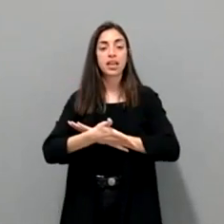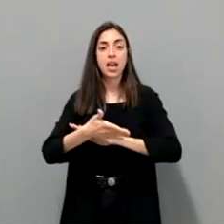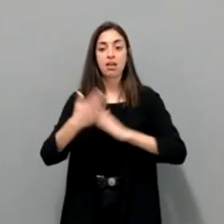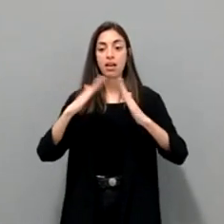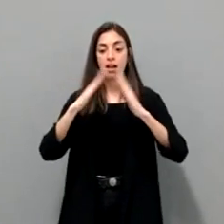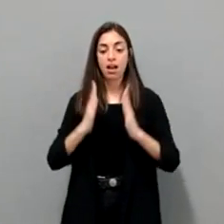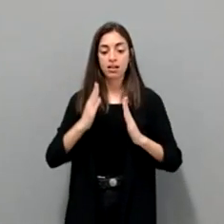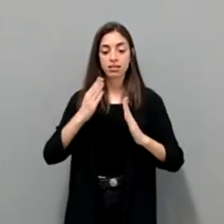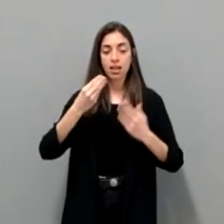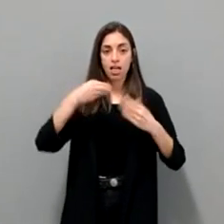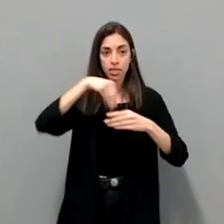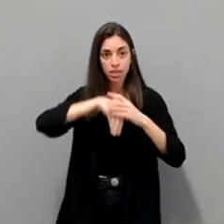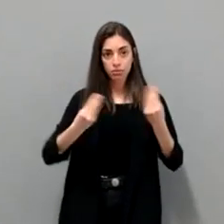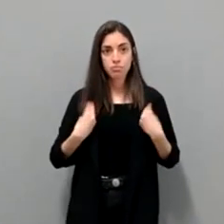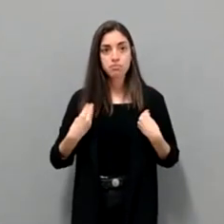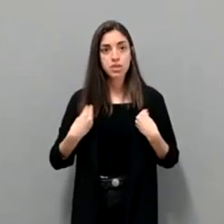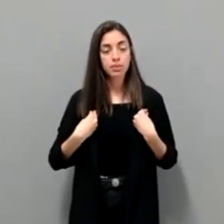y para eso pues,